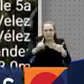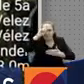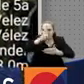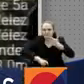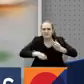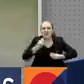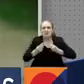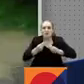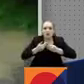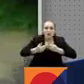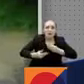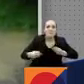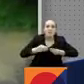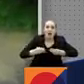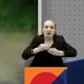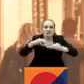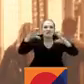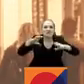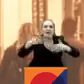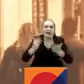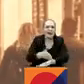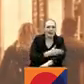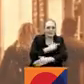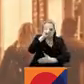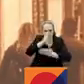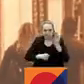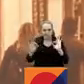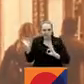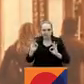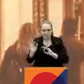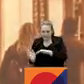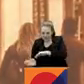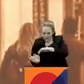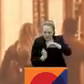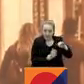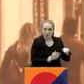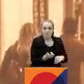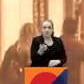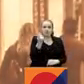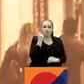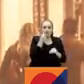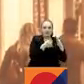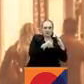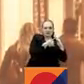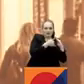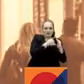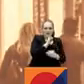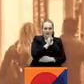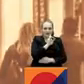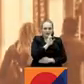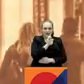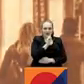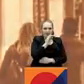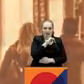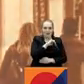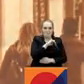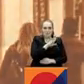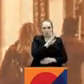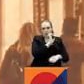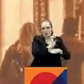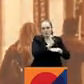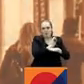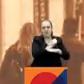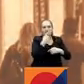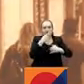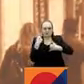si continúan las precipitaciones. Y hace pocos minutos el IDEAM entregó un reporte sobre las lluvias registradas en las últimas horas en